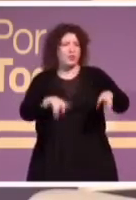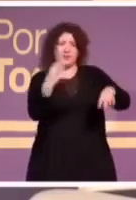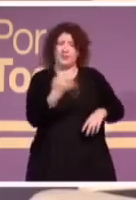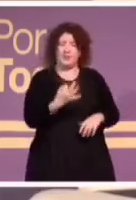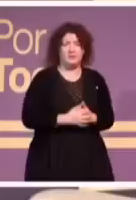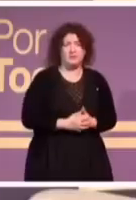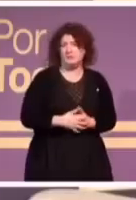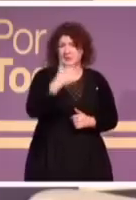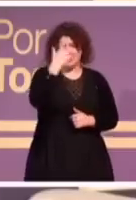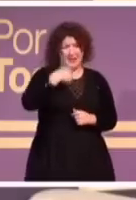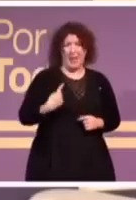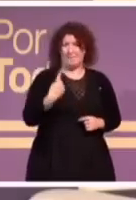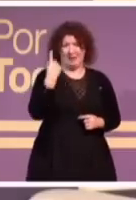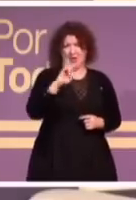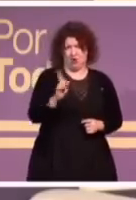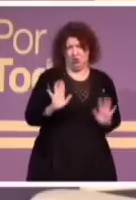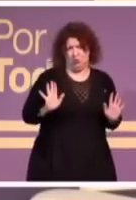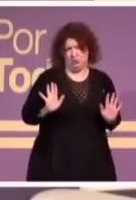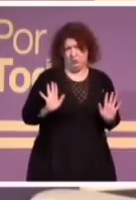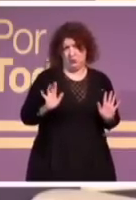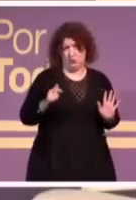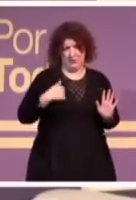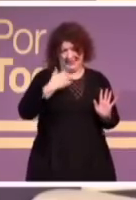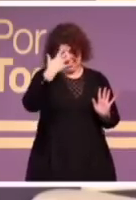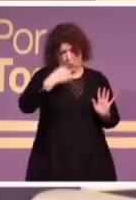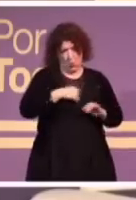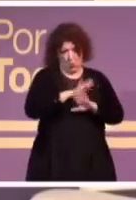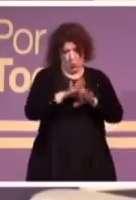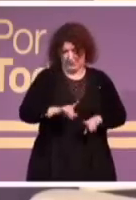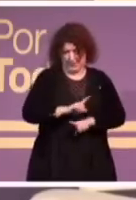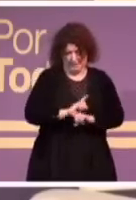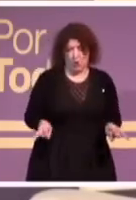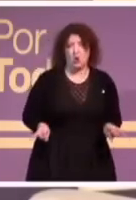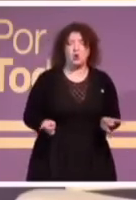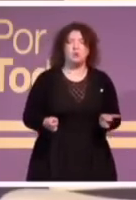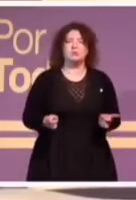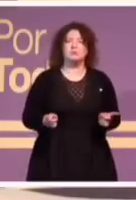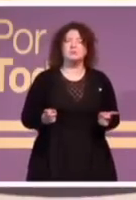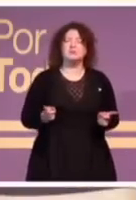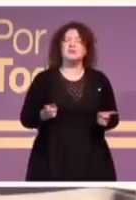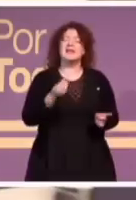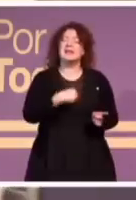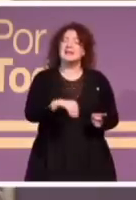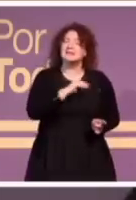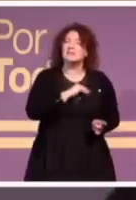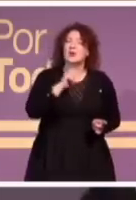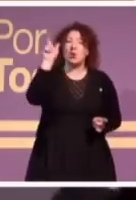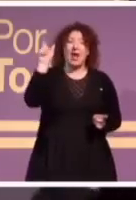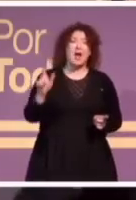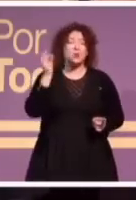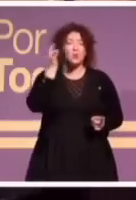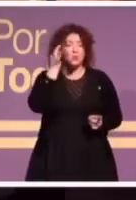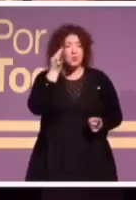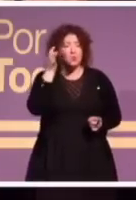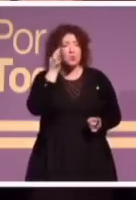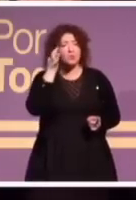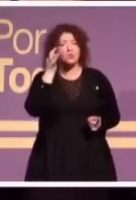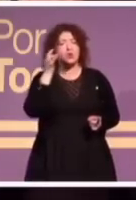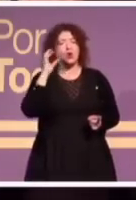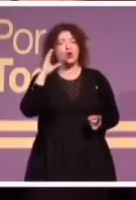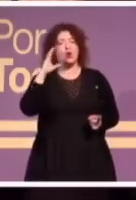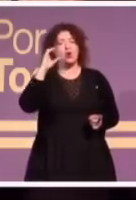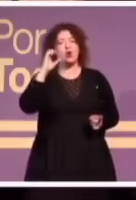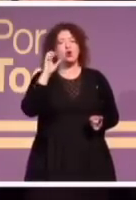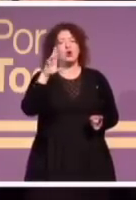no soy la primera y desgraciadamente tampoco voy a ser la última. En este país a una mujer como Rosario de Acuña se